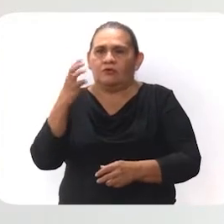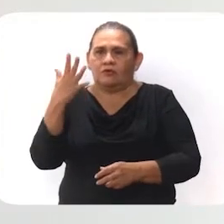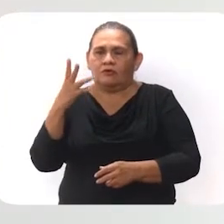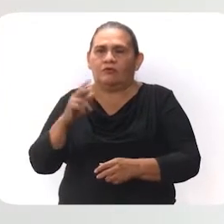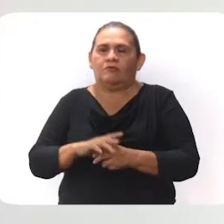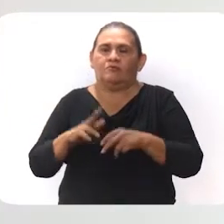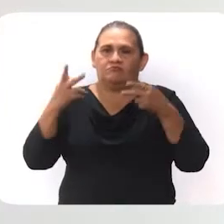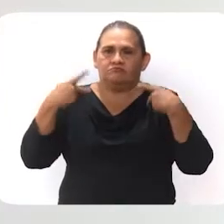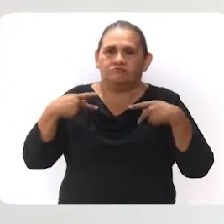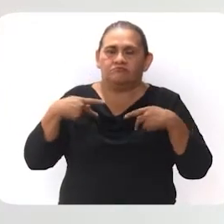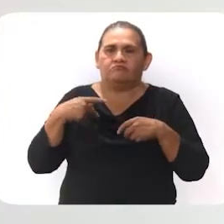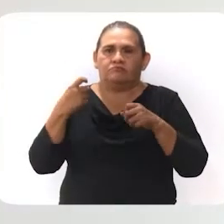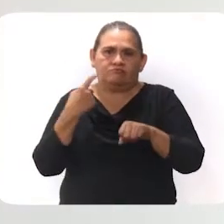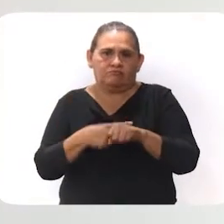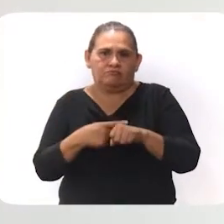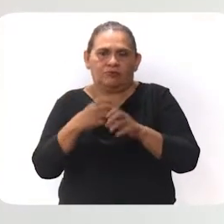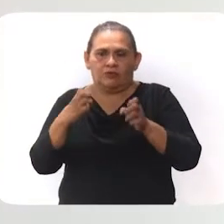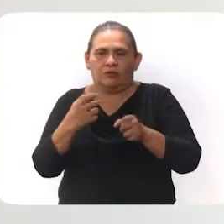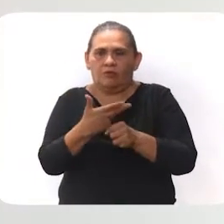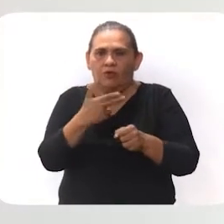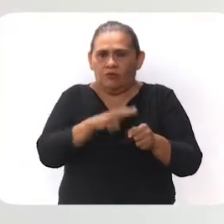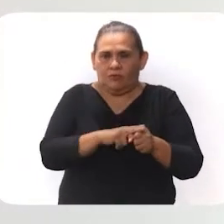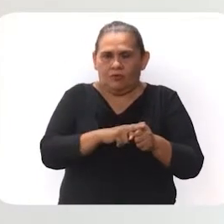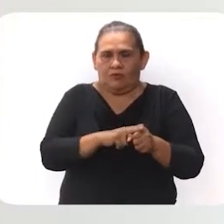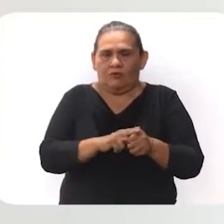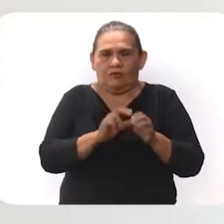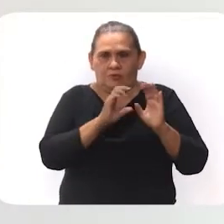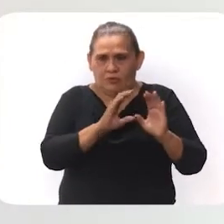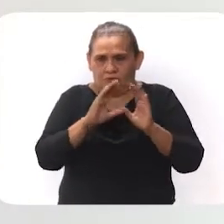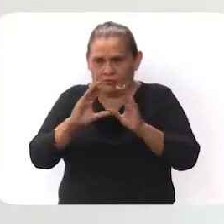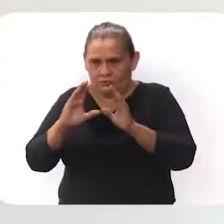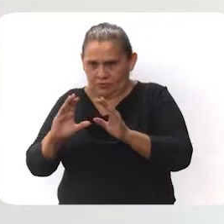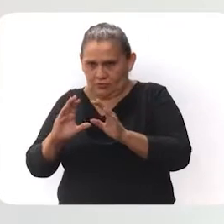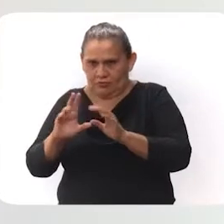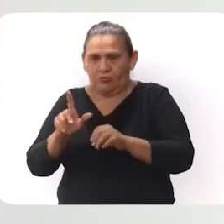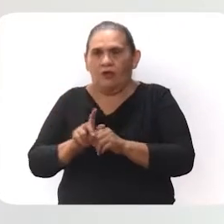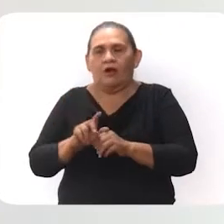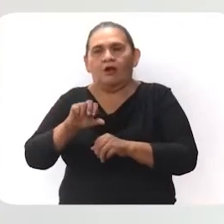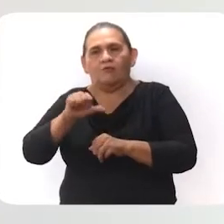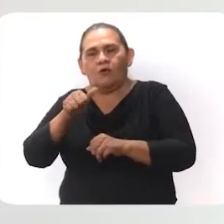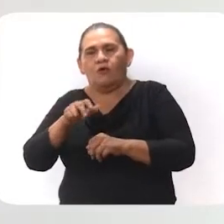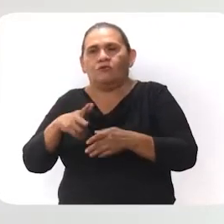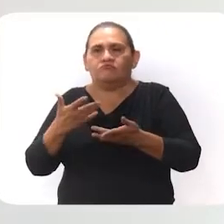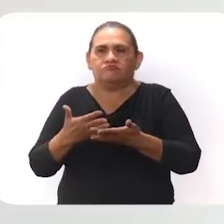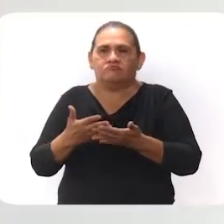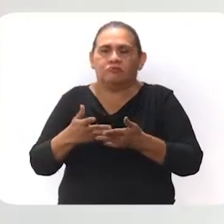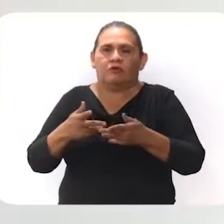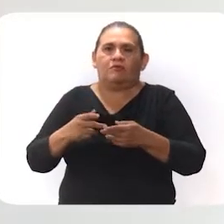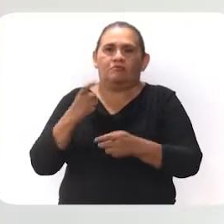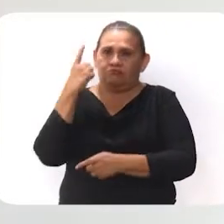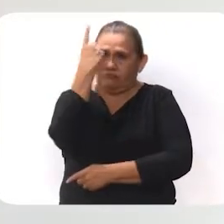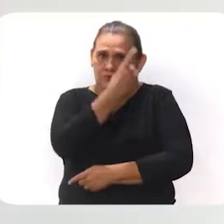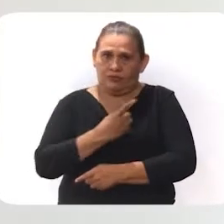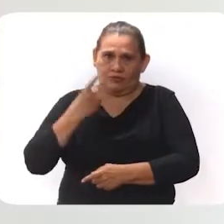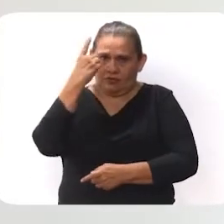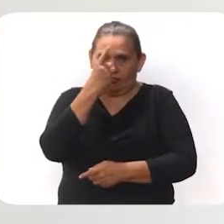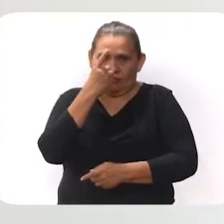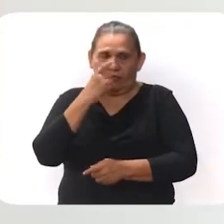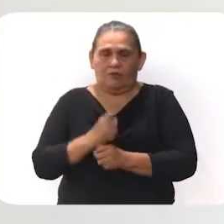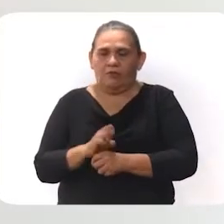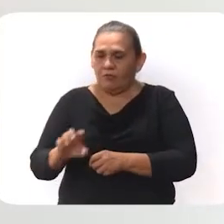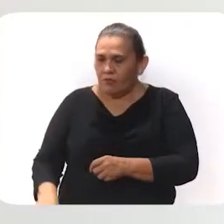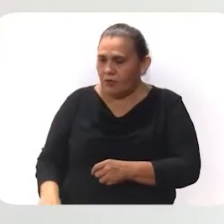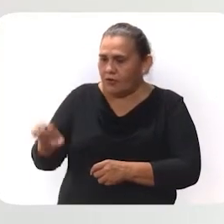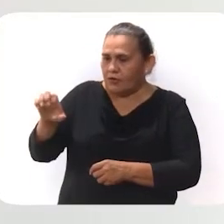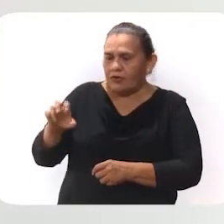casos positivos están en hospitales públicos y en aislamiento total. Hay otros pacientes a la espera de diagnóstico. El rango